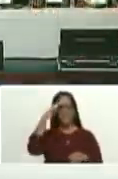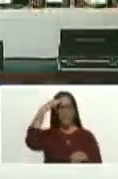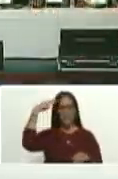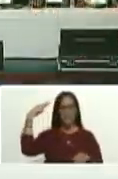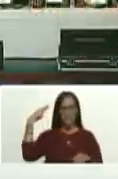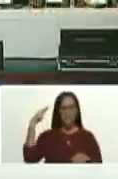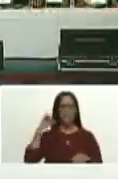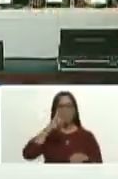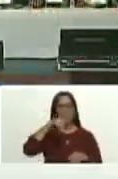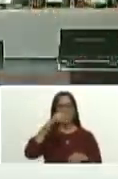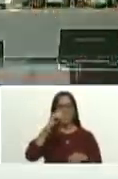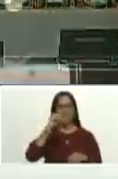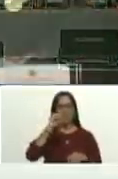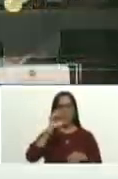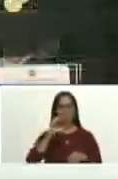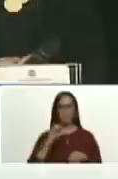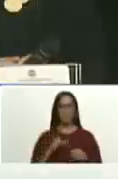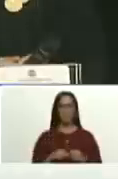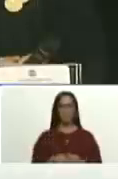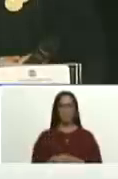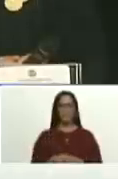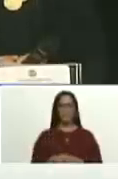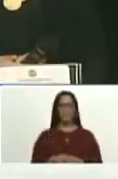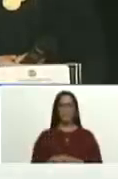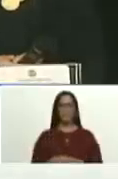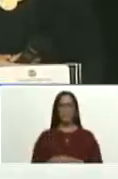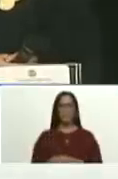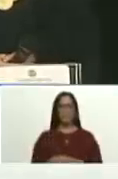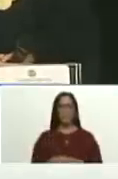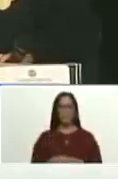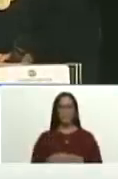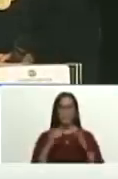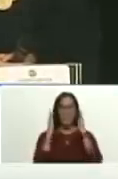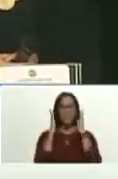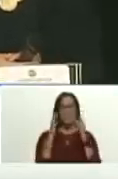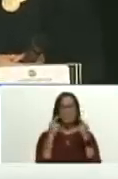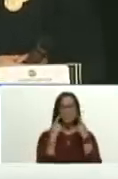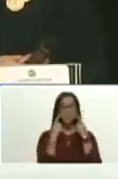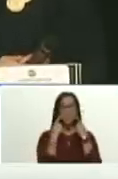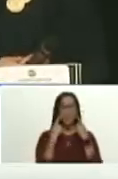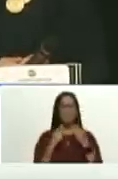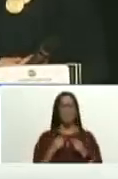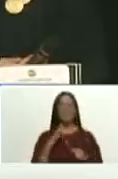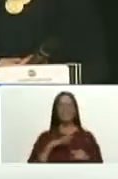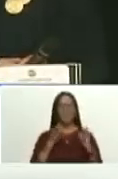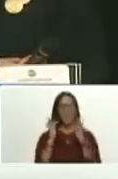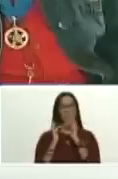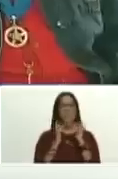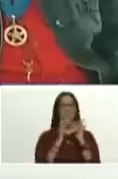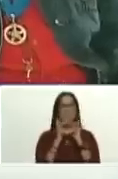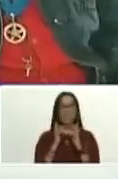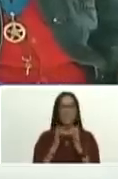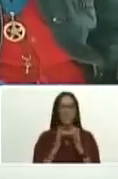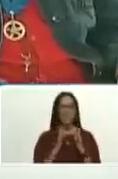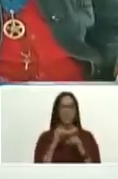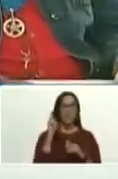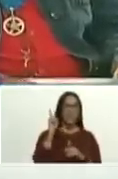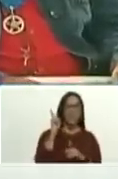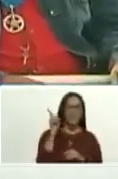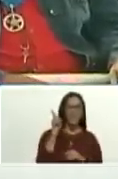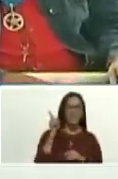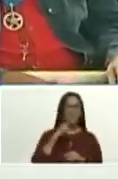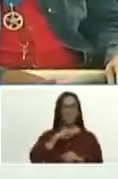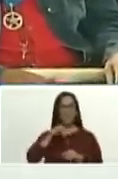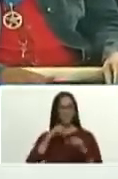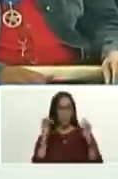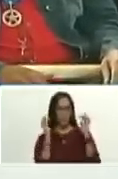José Uray. Están atentos, fíjate. Estamos conectados. Ellos por allá,